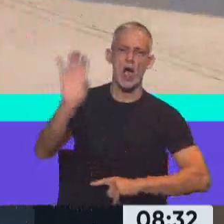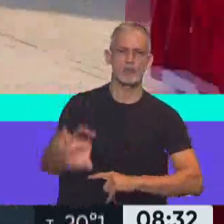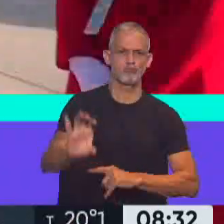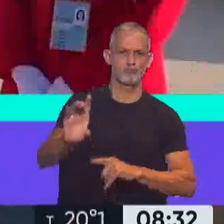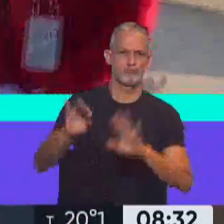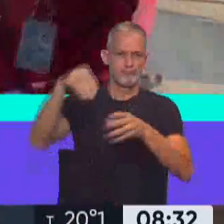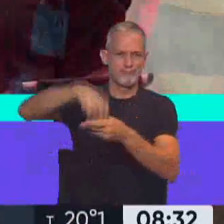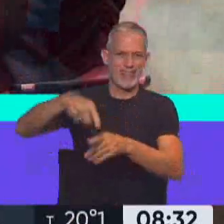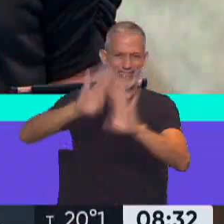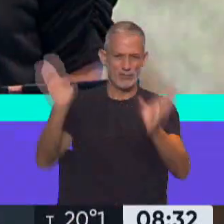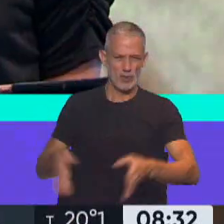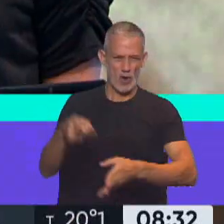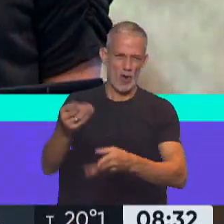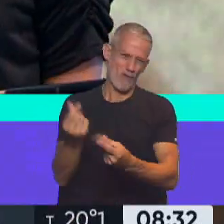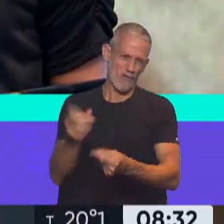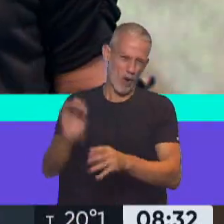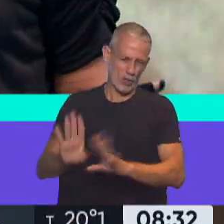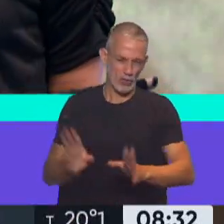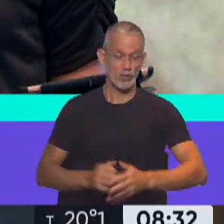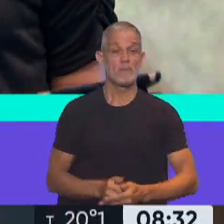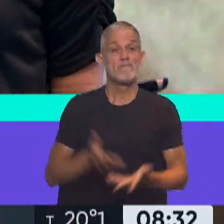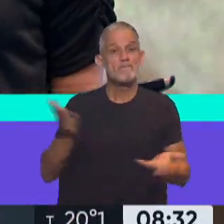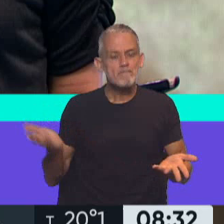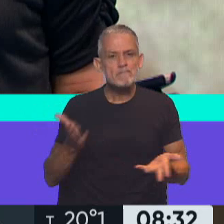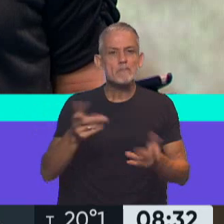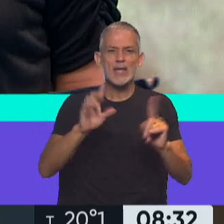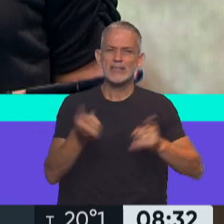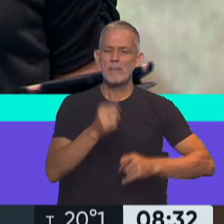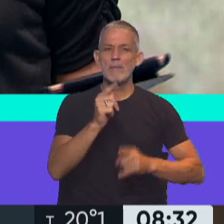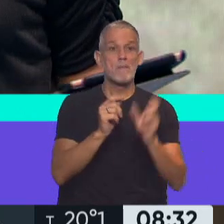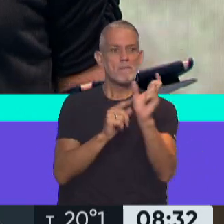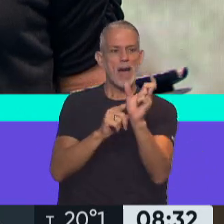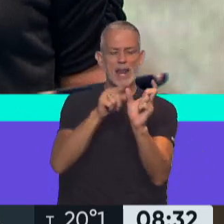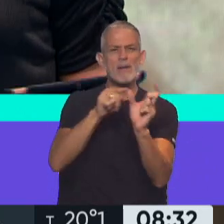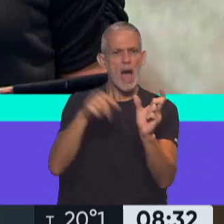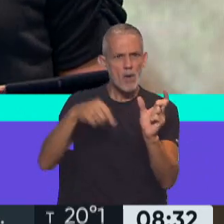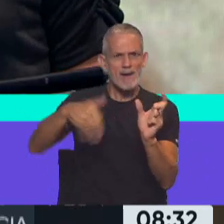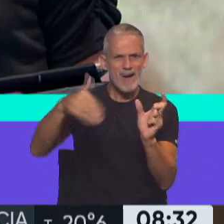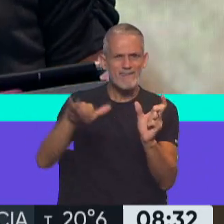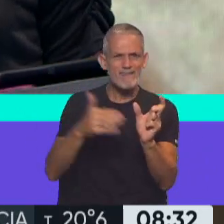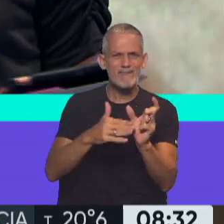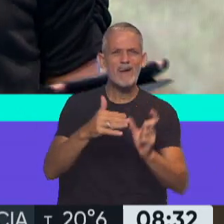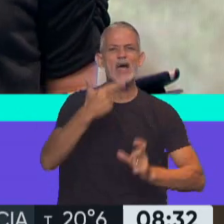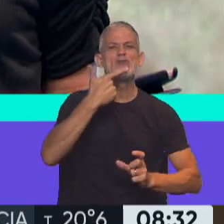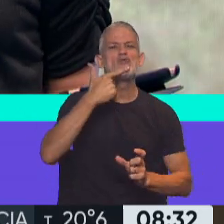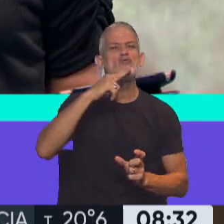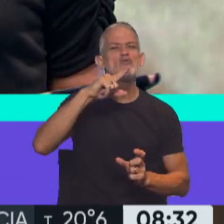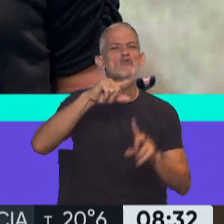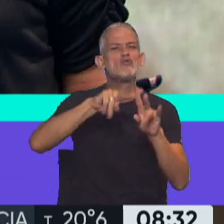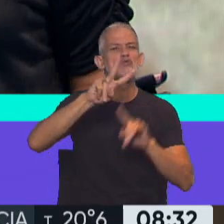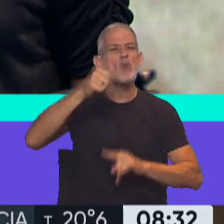ese fondo y lo último relacionada reservas tiene que ver con una palabra que vamos a empezar a escuchar mucho el swap